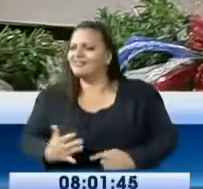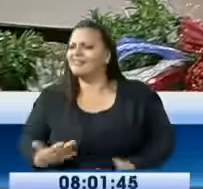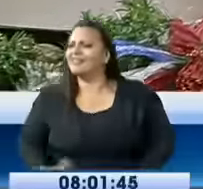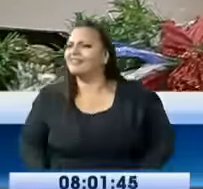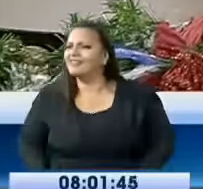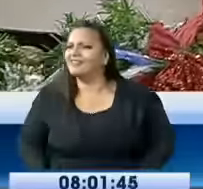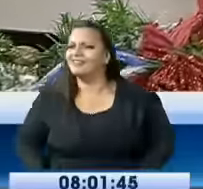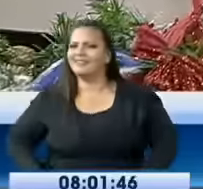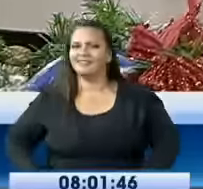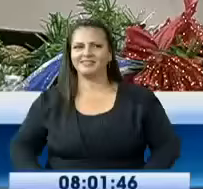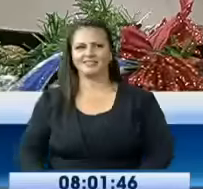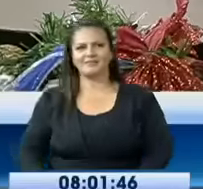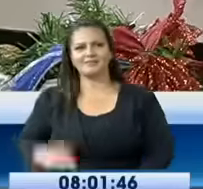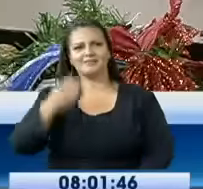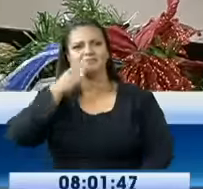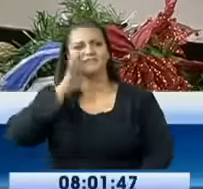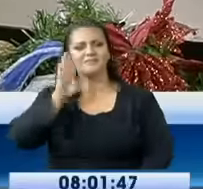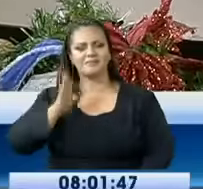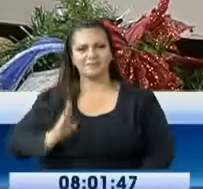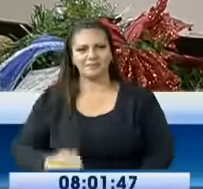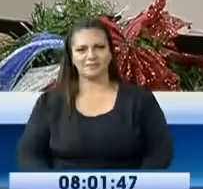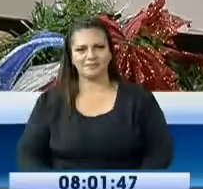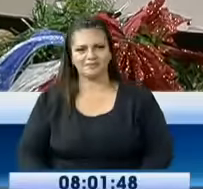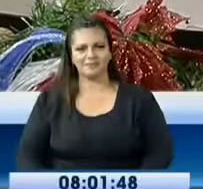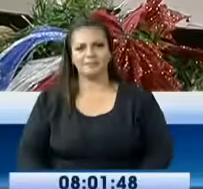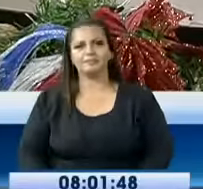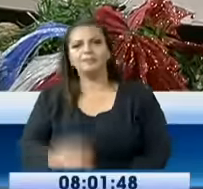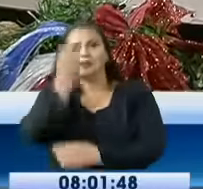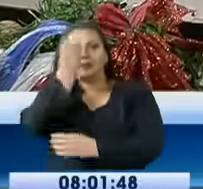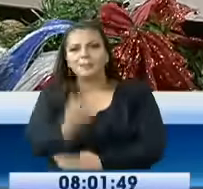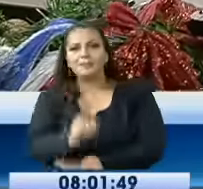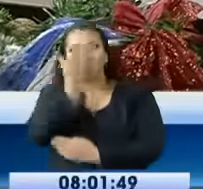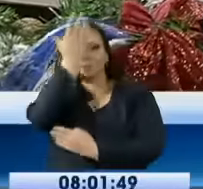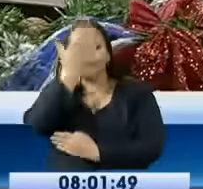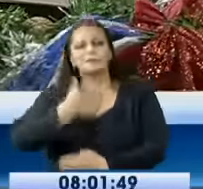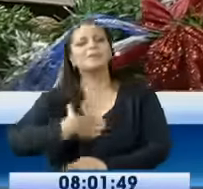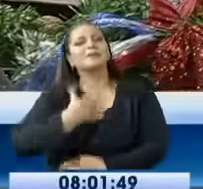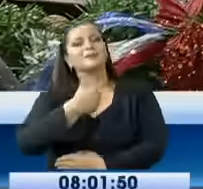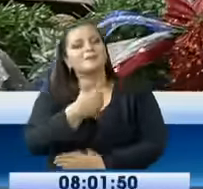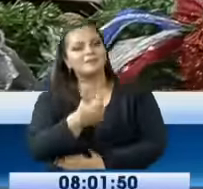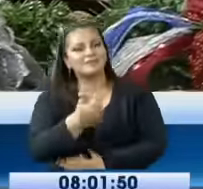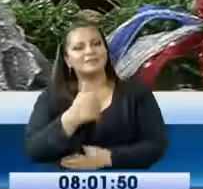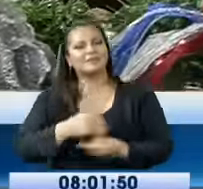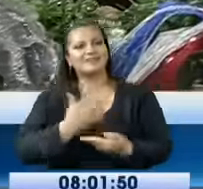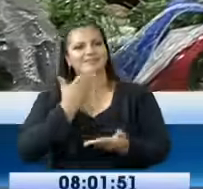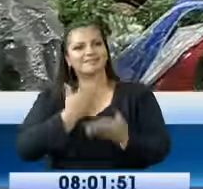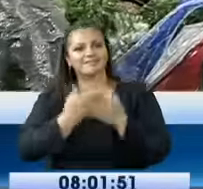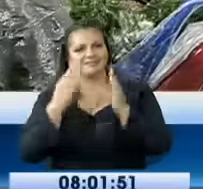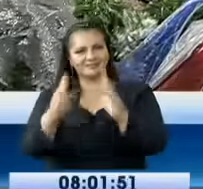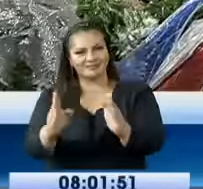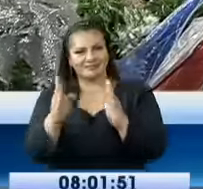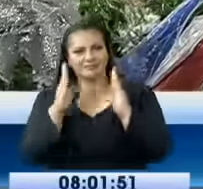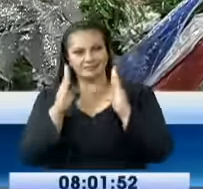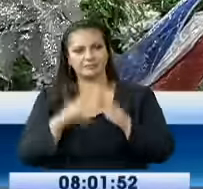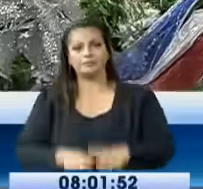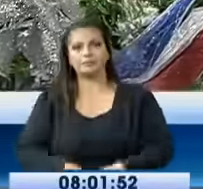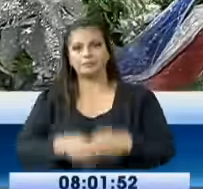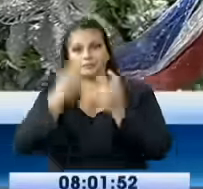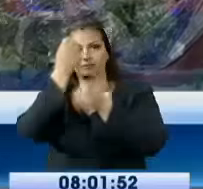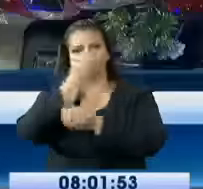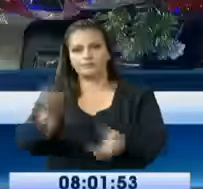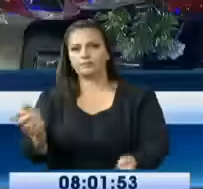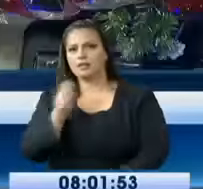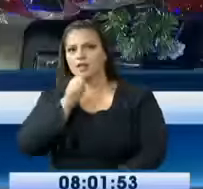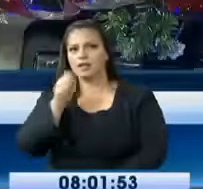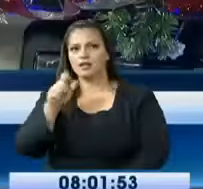bullying. Eso es doble bullying. Amigos televidentes, muy buenos días. ¿Cómo están? Bien. Buenos días, queridos amigos. Gracias. Aquí estamos listos para la información. Inmediatamente nos vamos a exteriores.